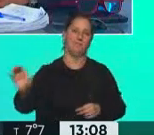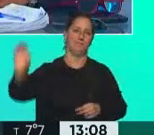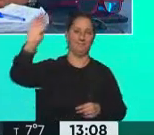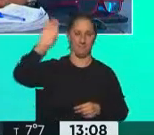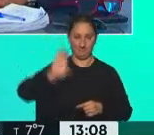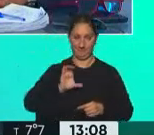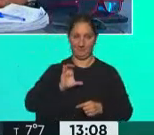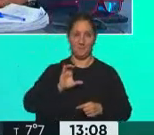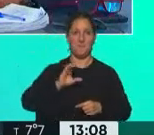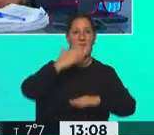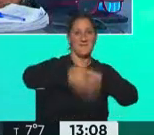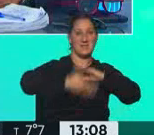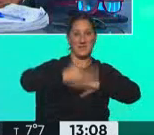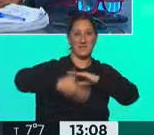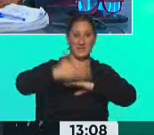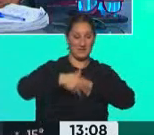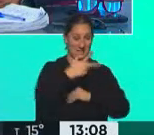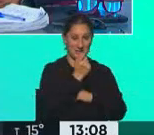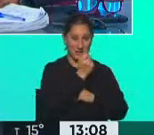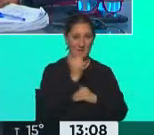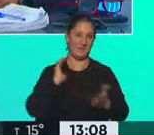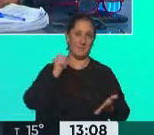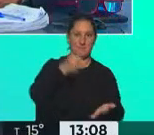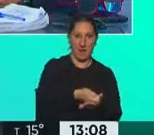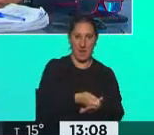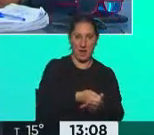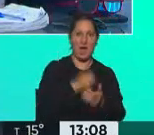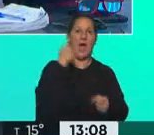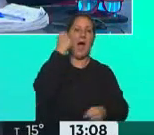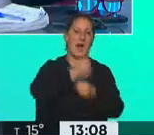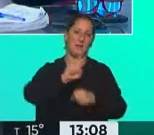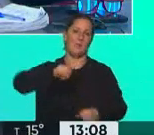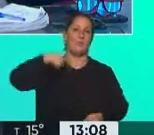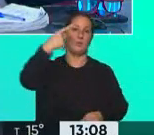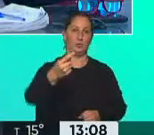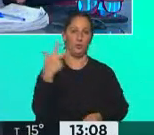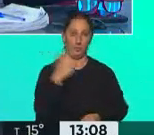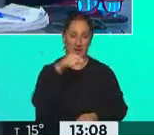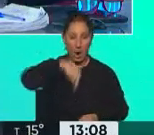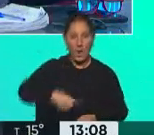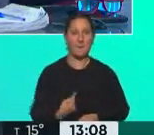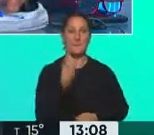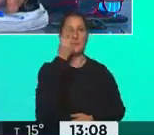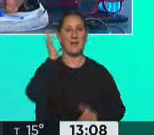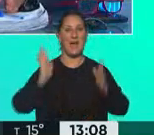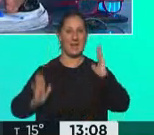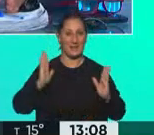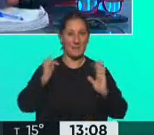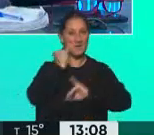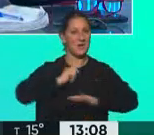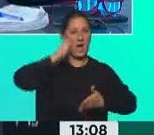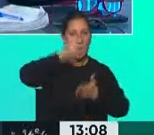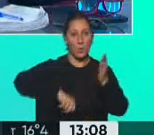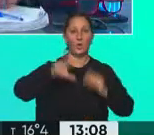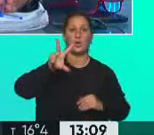sirve para cubrir los vencimientos de ese trimestre hasta que llega el nuevo trimestre bueno si estamos en la primera etapa se firmó el acuerdo el